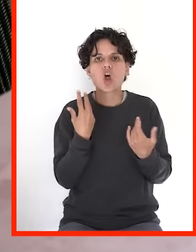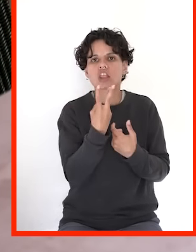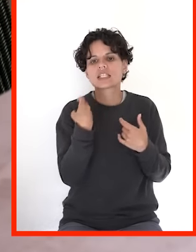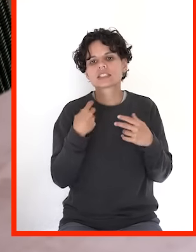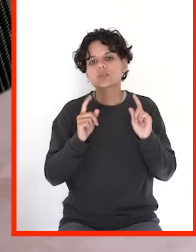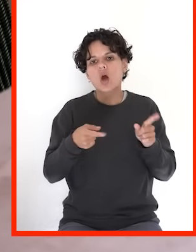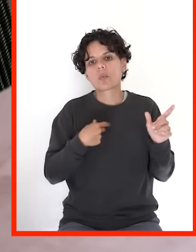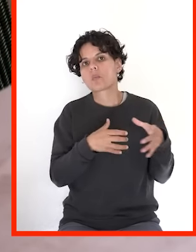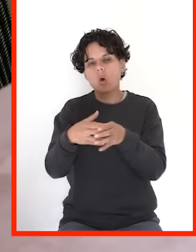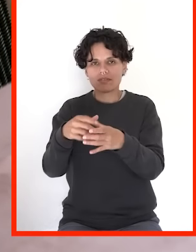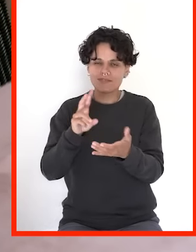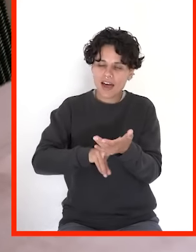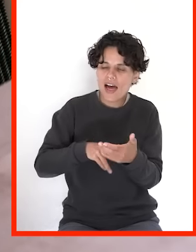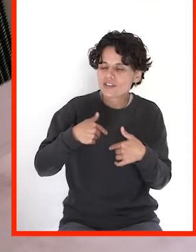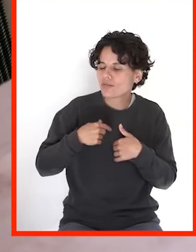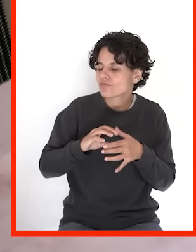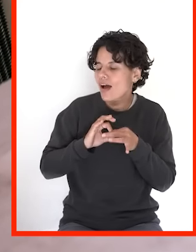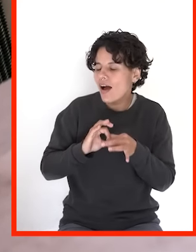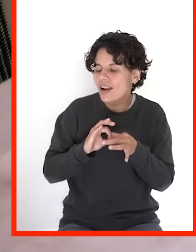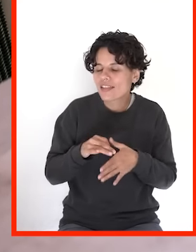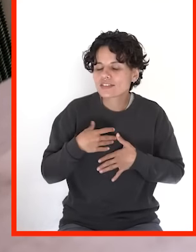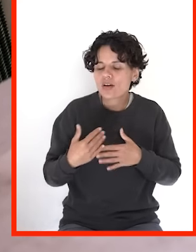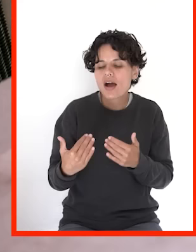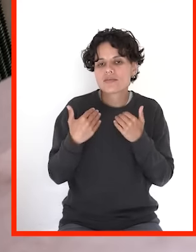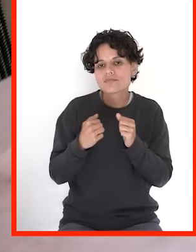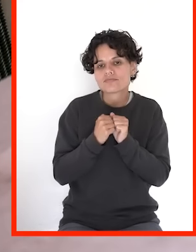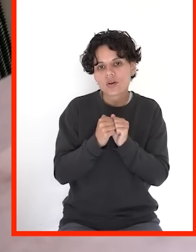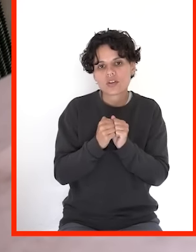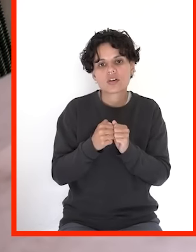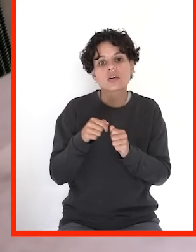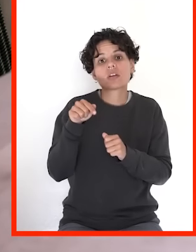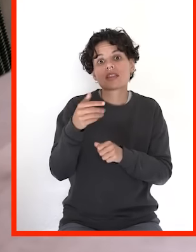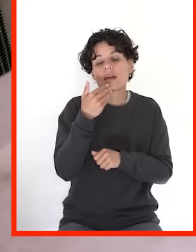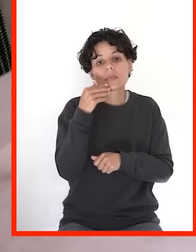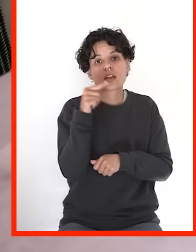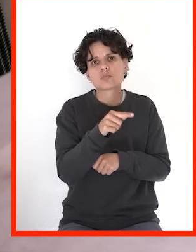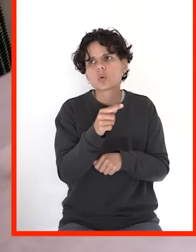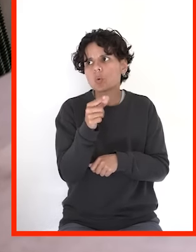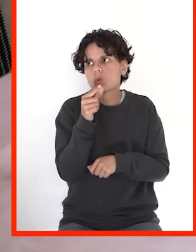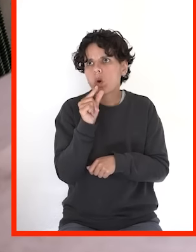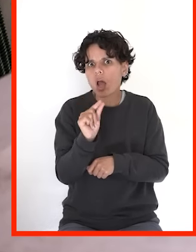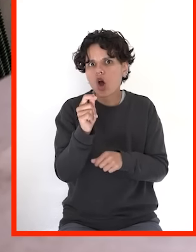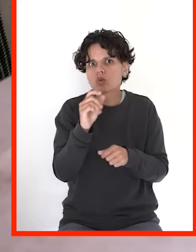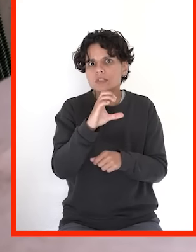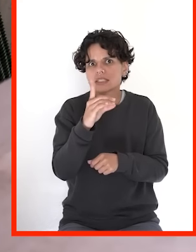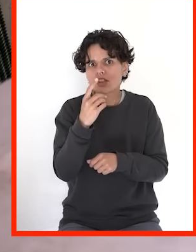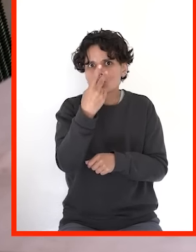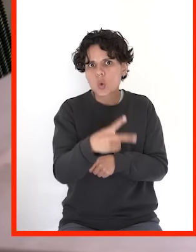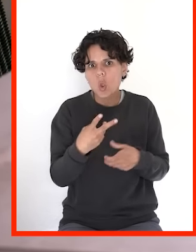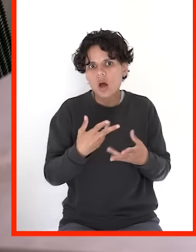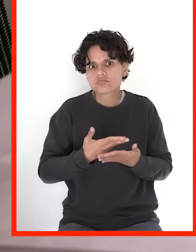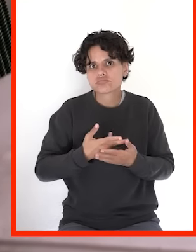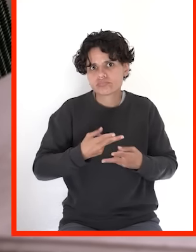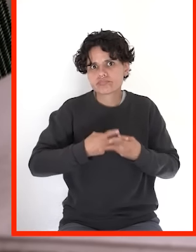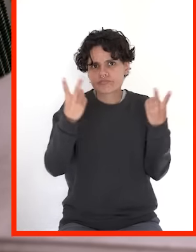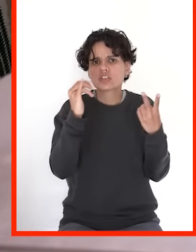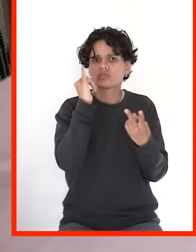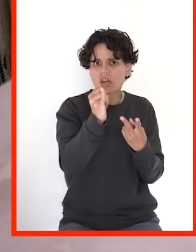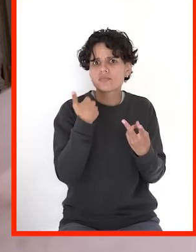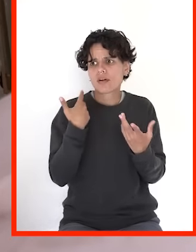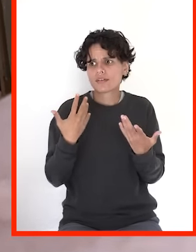como que lo agradezco mucho por qué lindo, el, por el apaño. Ahora mi Peñi también está sacando su disco. Y obviamente sí, yo, cuenta contigo ahí, obvio,